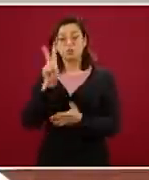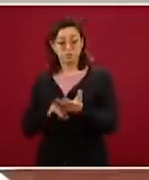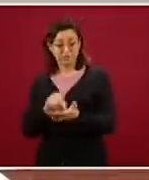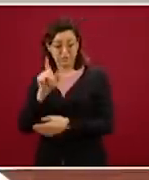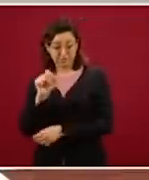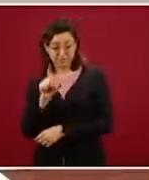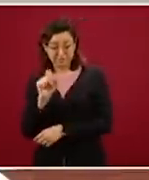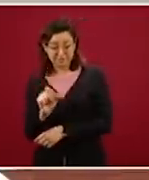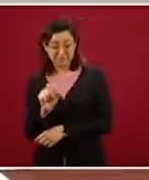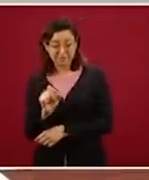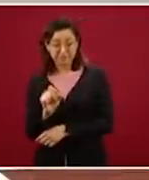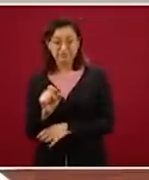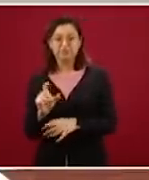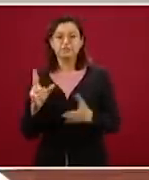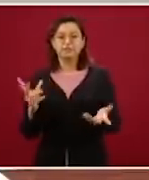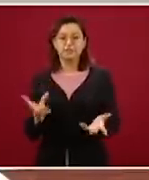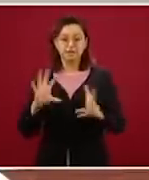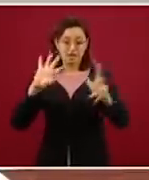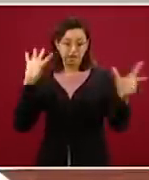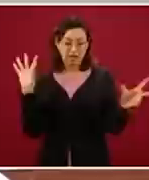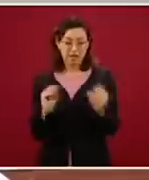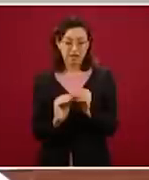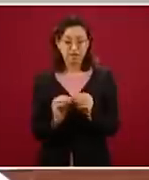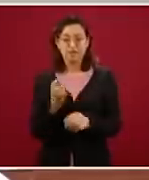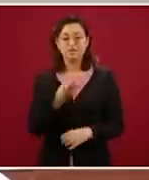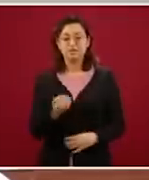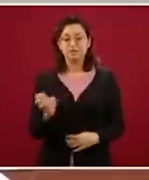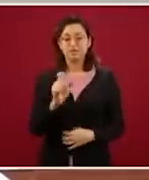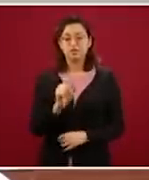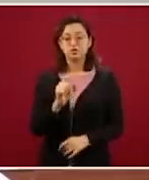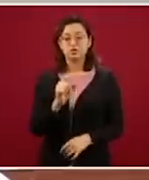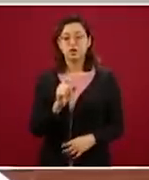2020, abarca la cantidad de